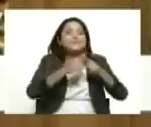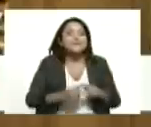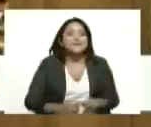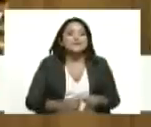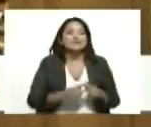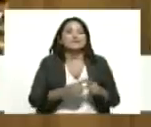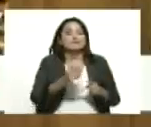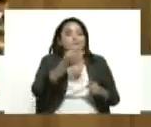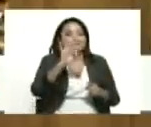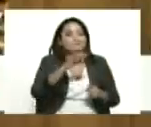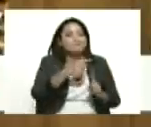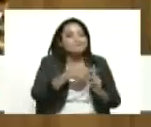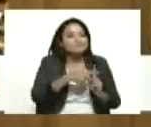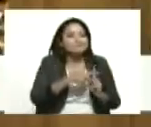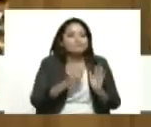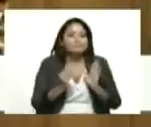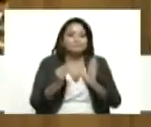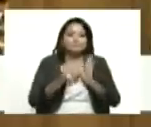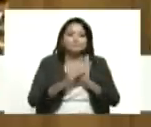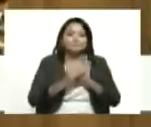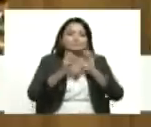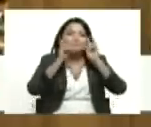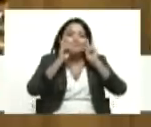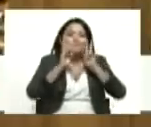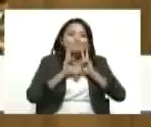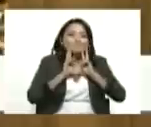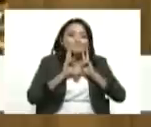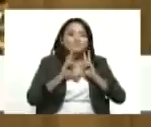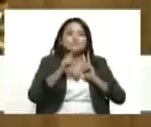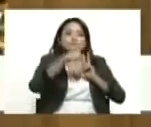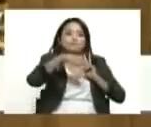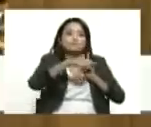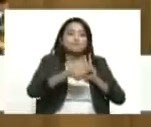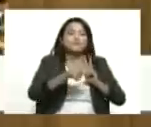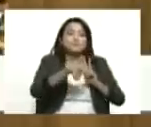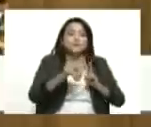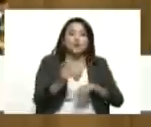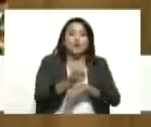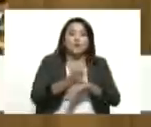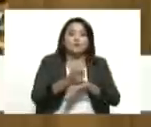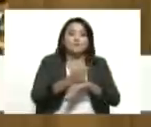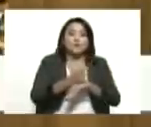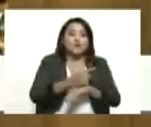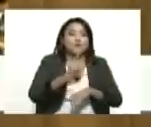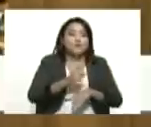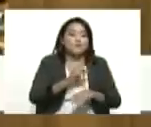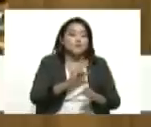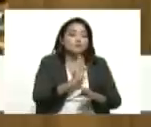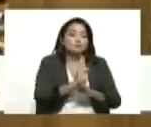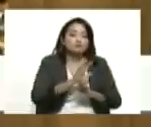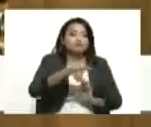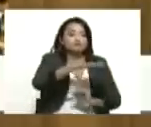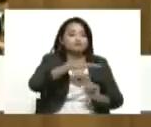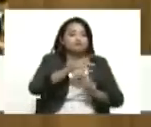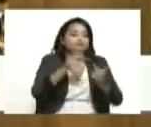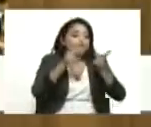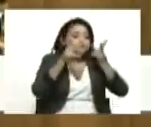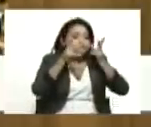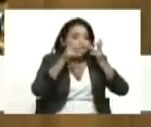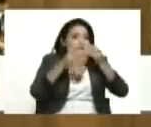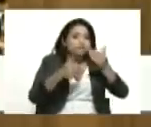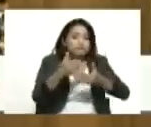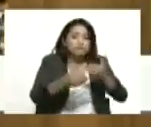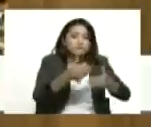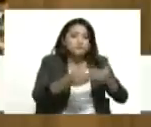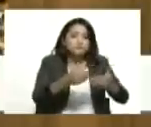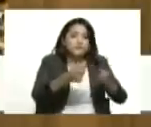los bienes de acuerdo con los principios de eficiencia y transparencia de la función pública. El Estado deberá asegurar la existencia de mecanismos estrictos de supervisión con respecto a